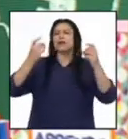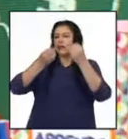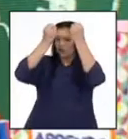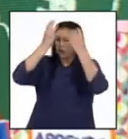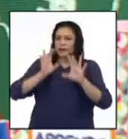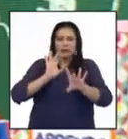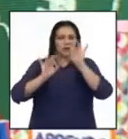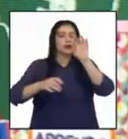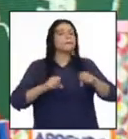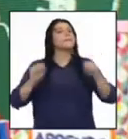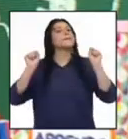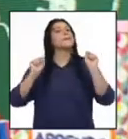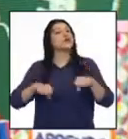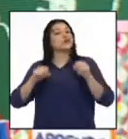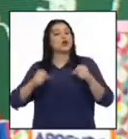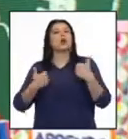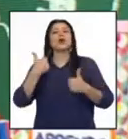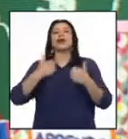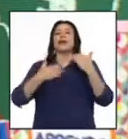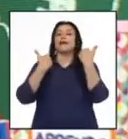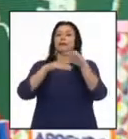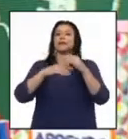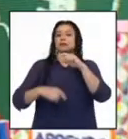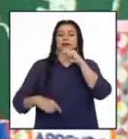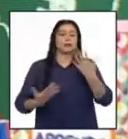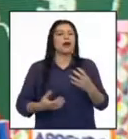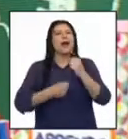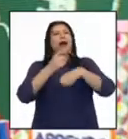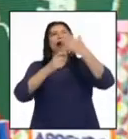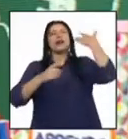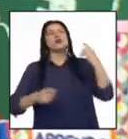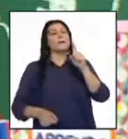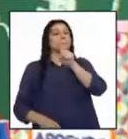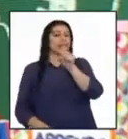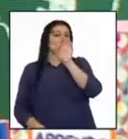fuentes sobre las posibilidades y limitaciones de las mujeres en la década de